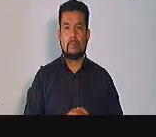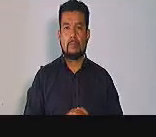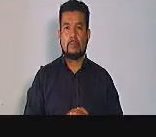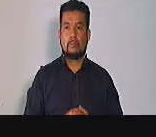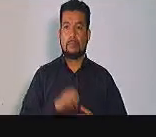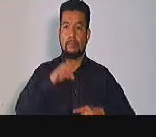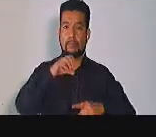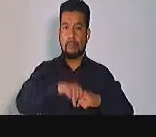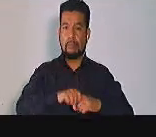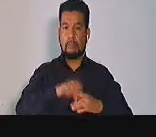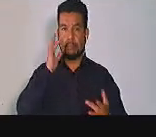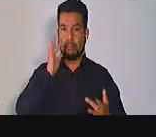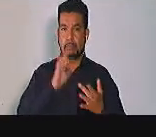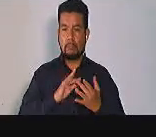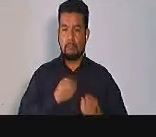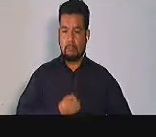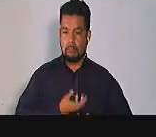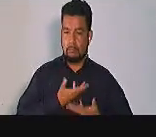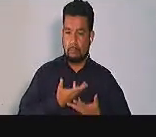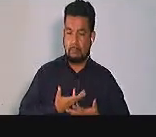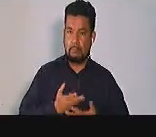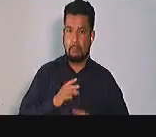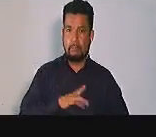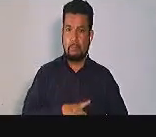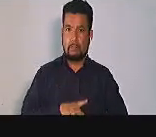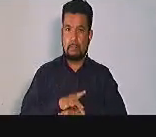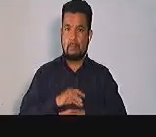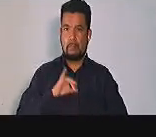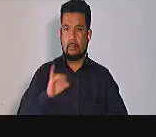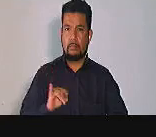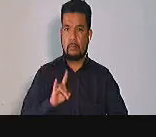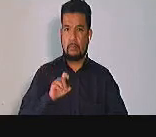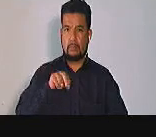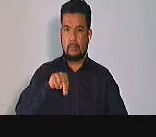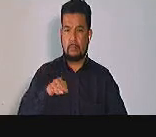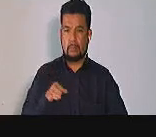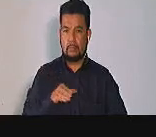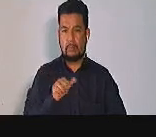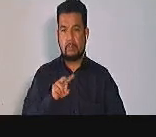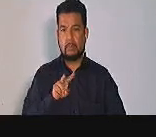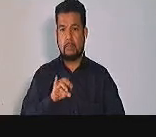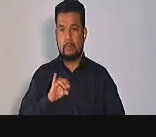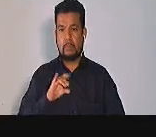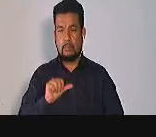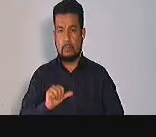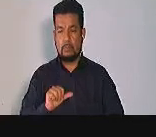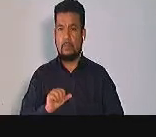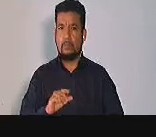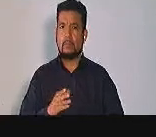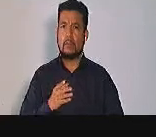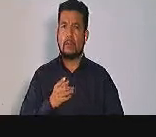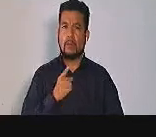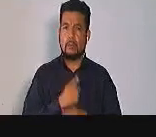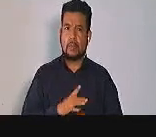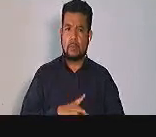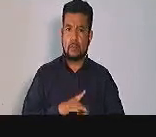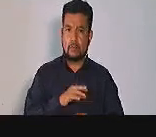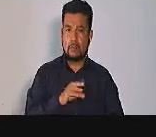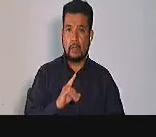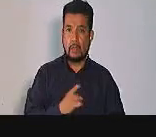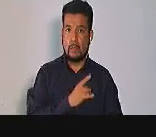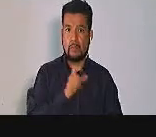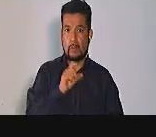la citación de acuerdo a lo manifestado por el doctor Juan Ávila. Me confirma, doctor Ricardo, si usted tiene